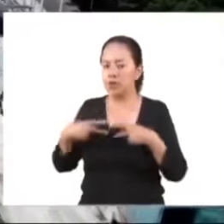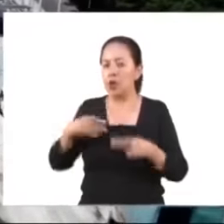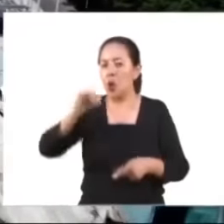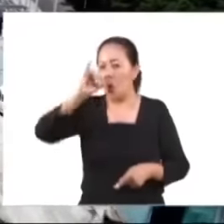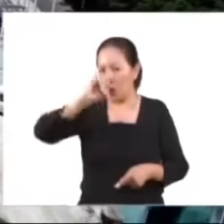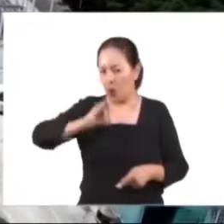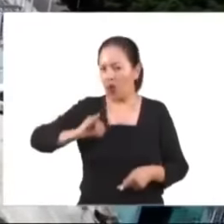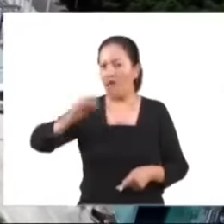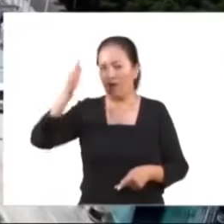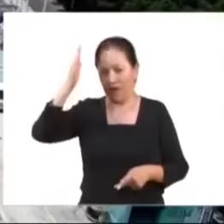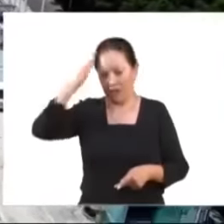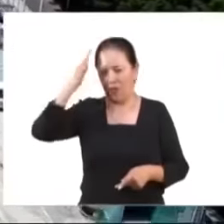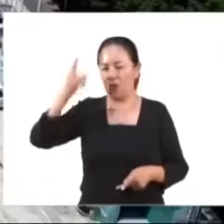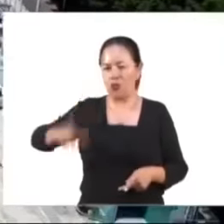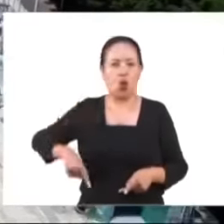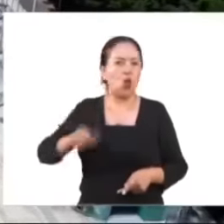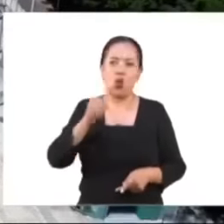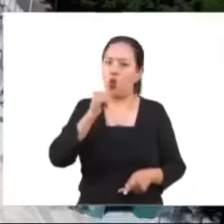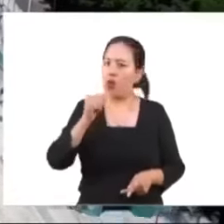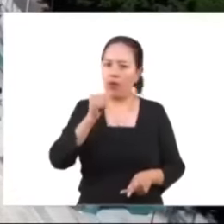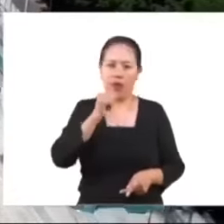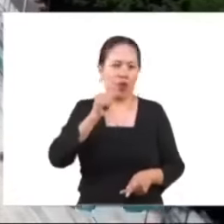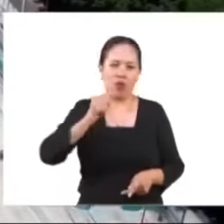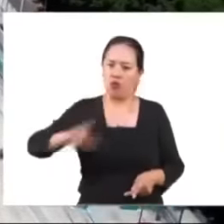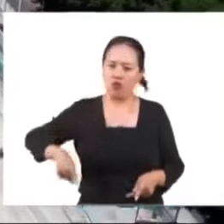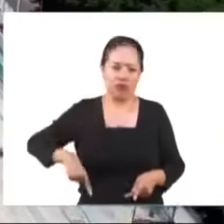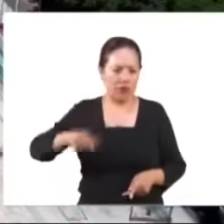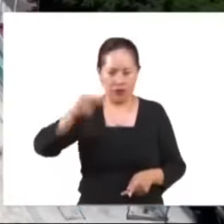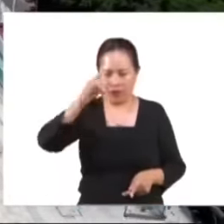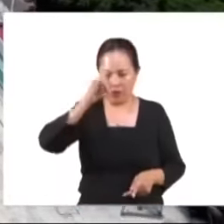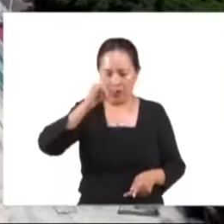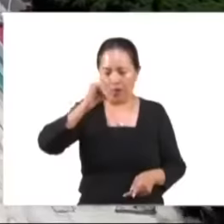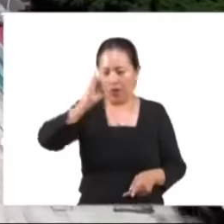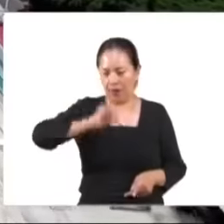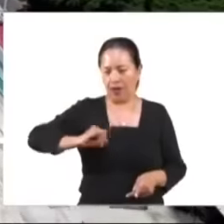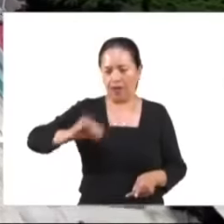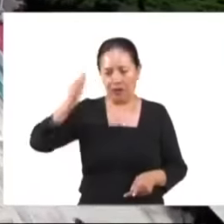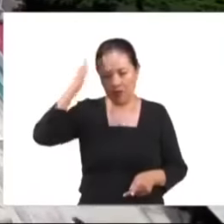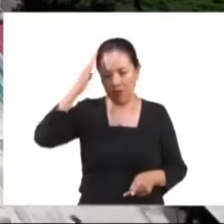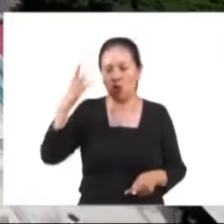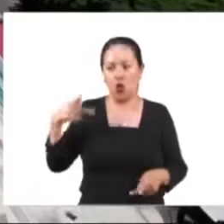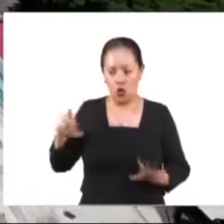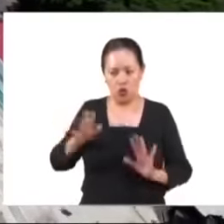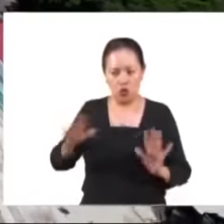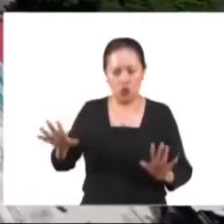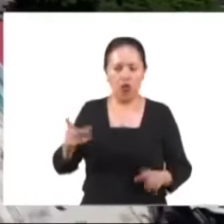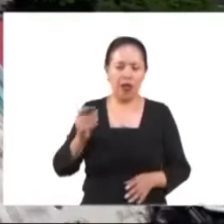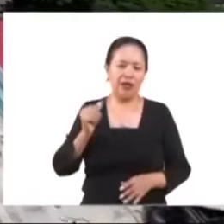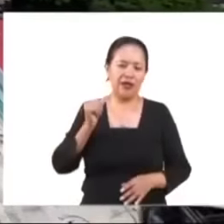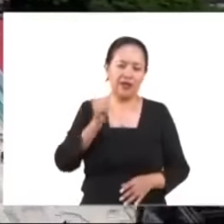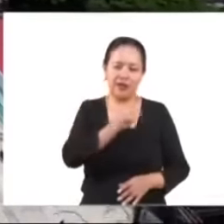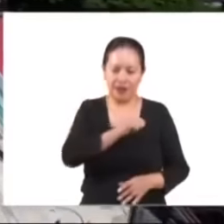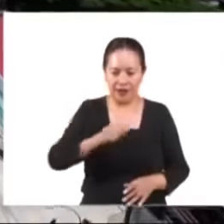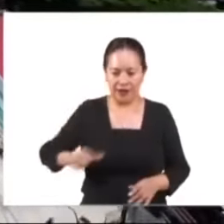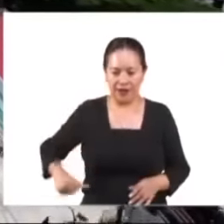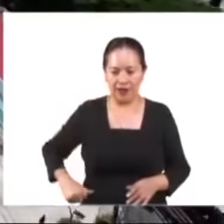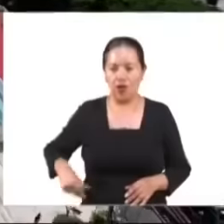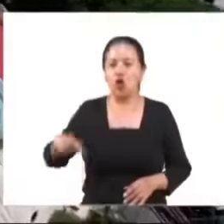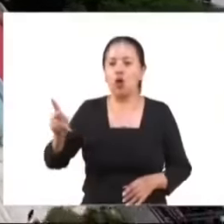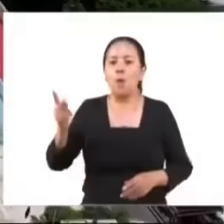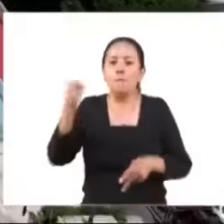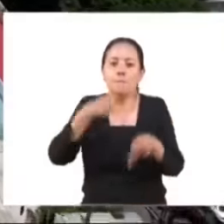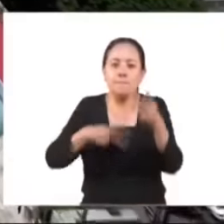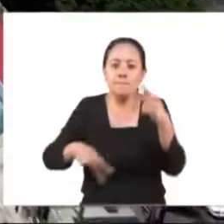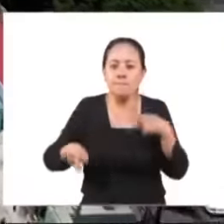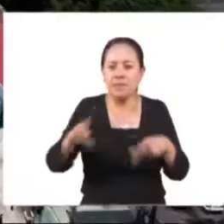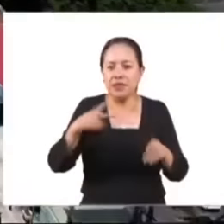tú ya eras jefe de delegación ya eras alcalde exactamente y vine como